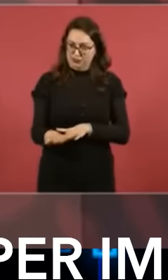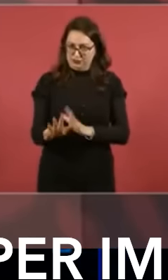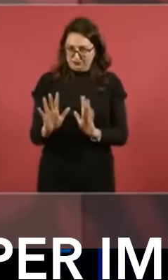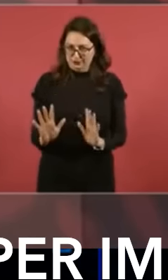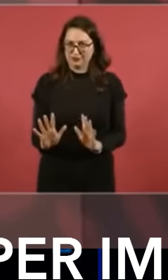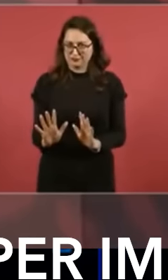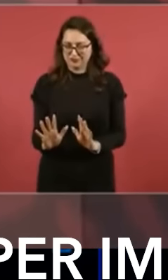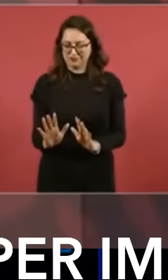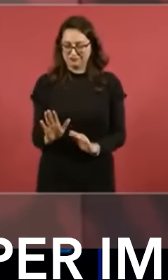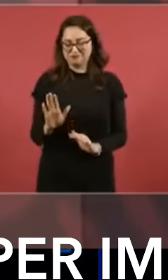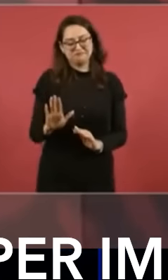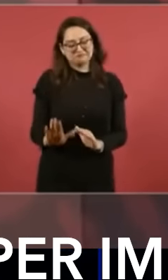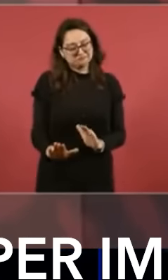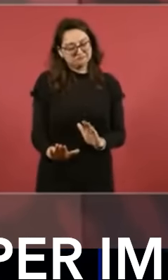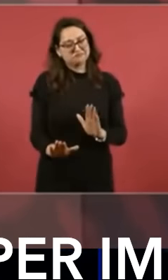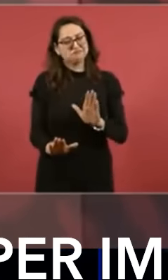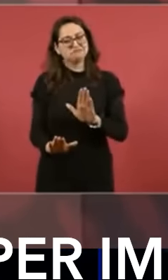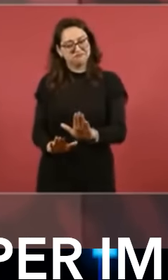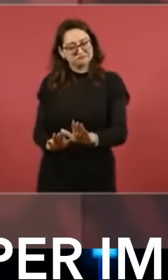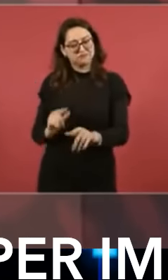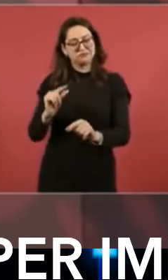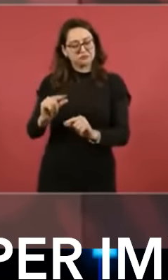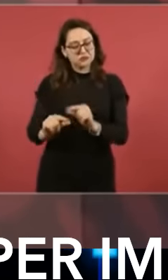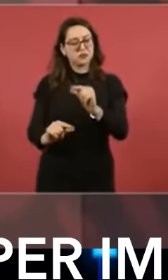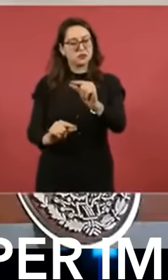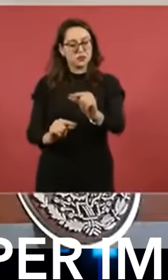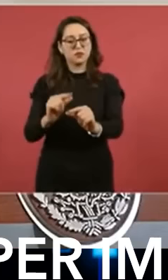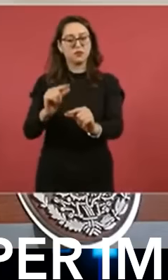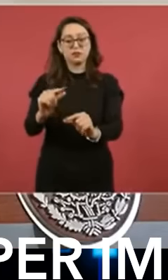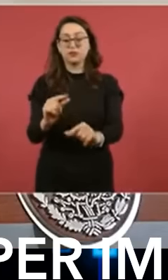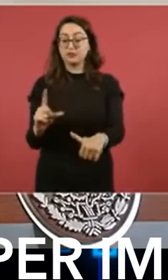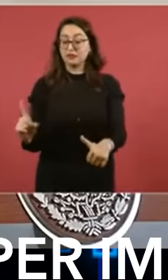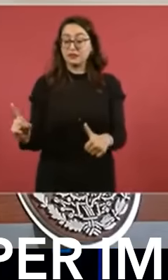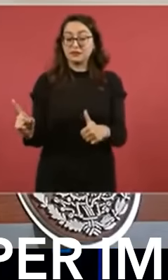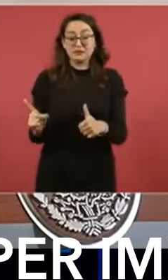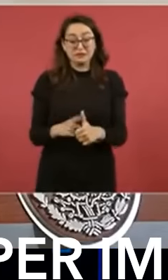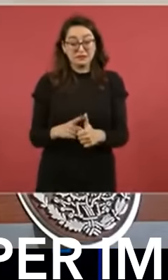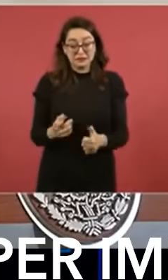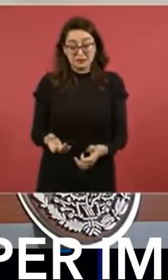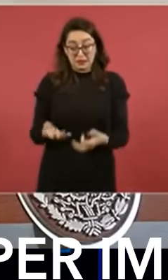se tenga capacidad y de manera eficiente,